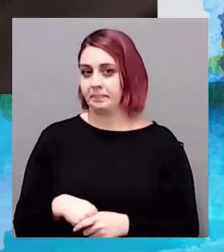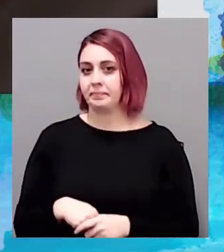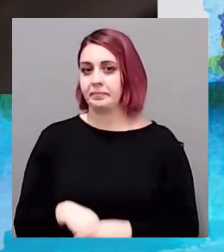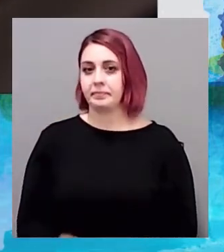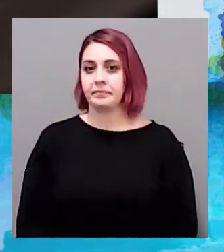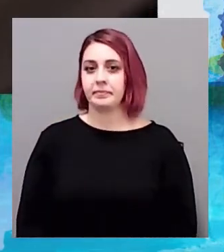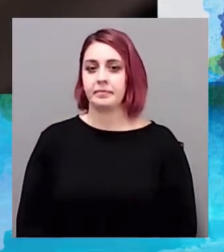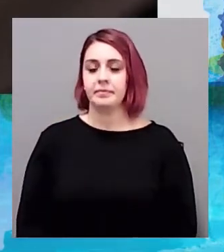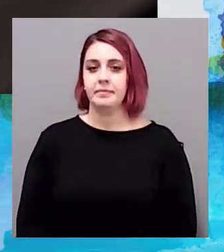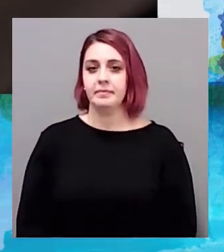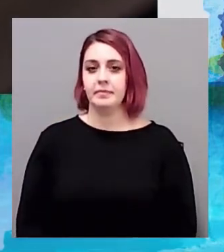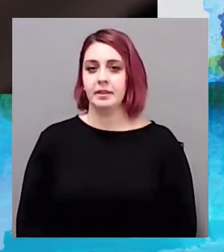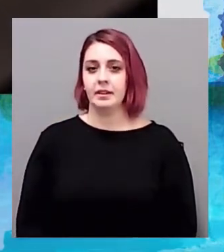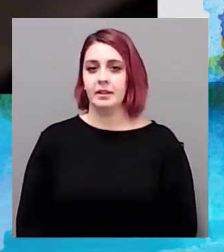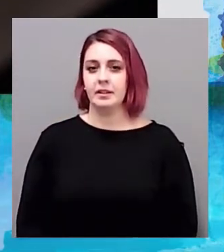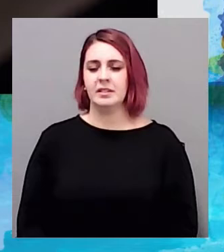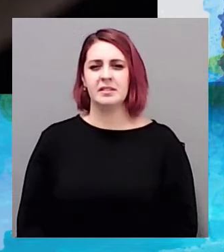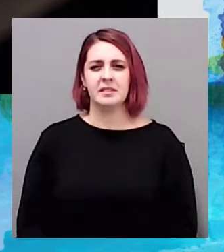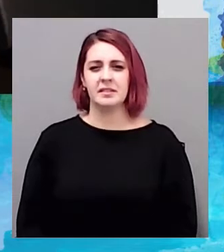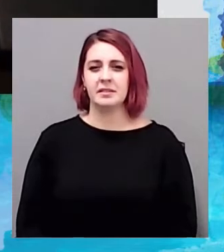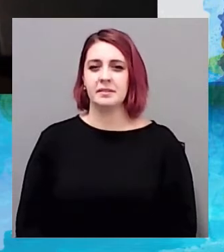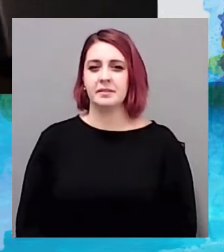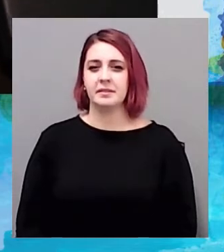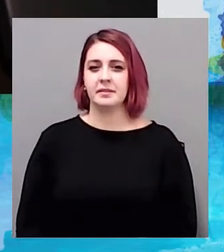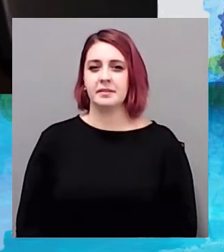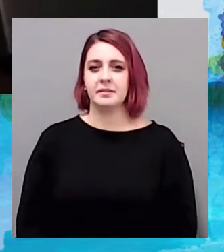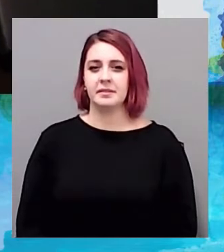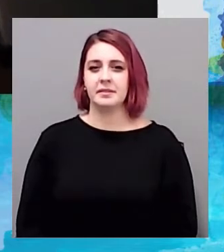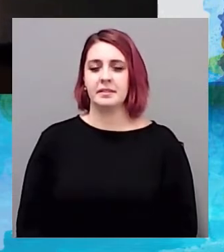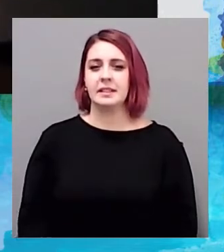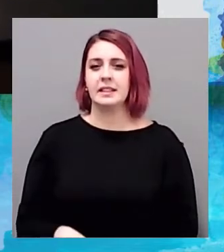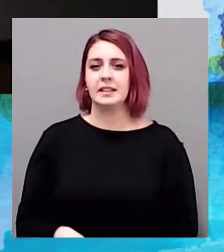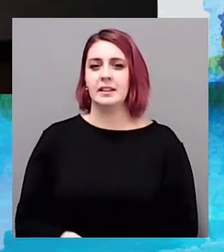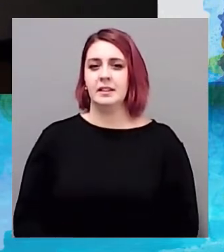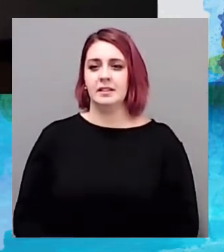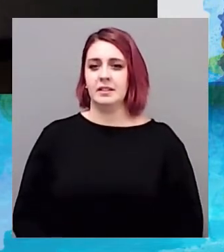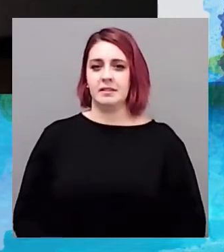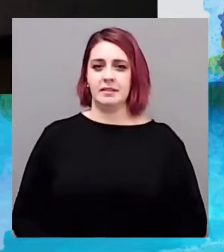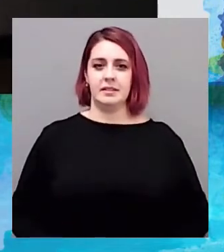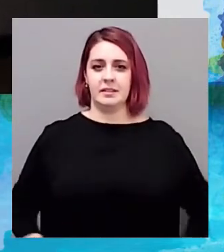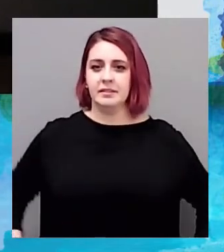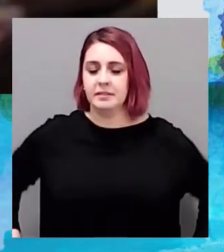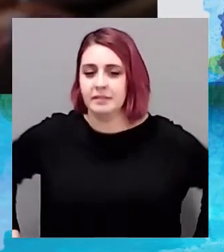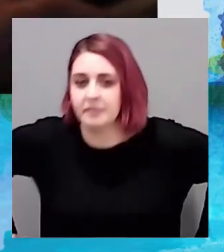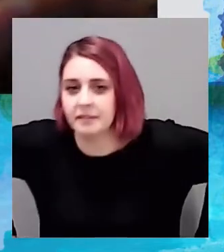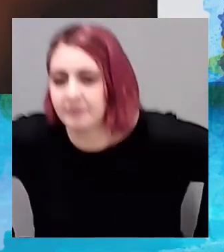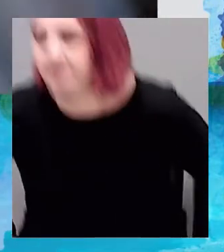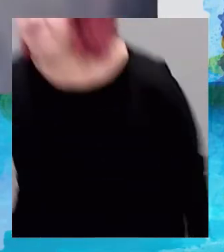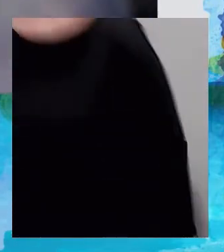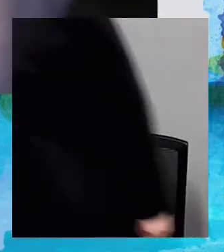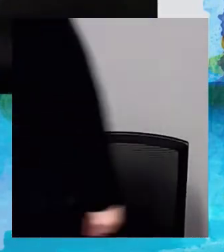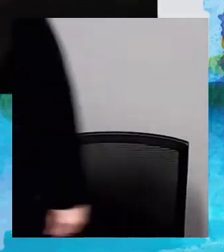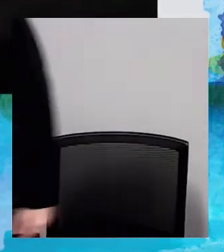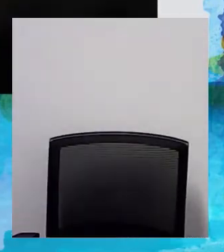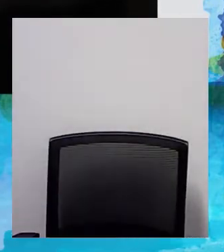Una piedra que sería lo que hoy... Y esta es el hacha ya. Sí. Una como para pulir. Sí, para pulir. Una lima de esta. Una lima, sí. Y ya en